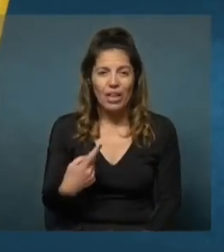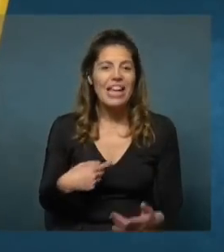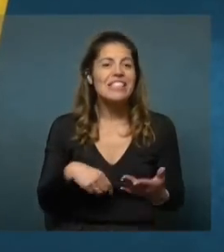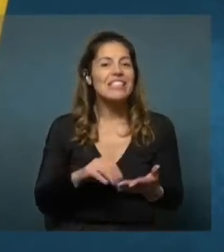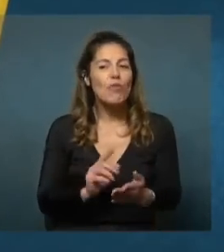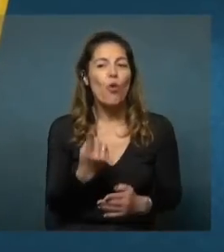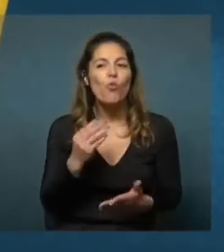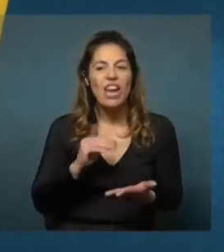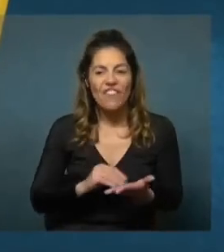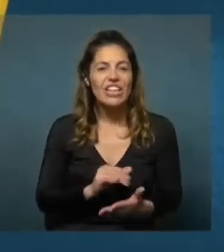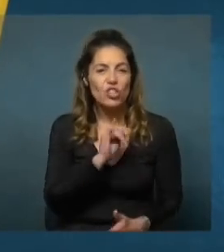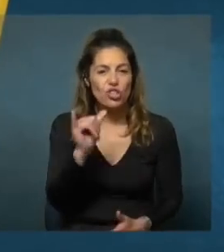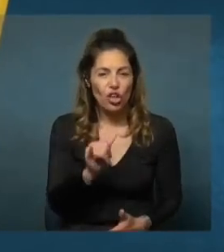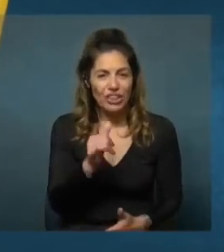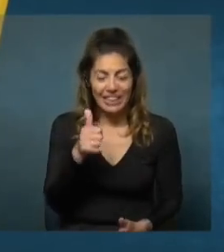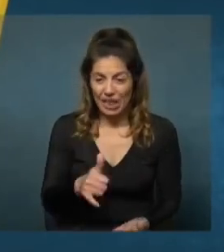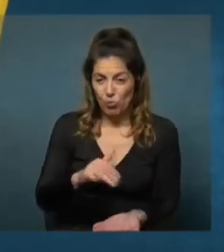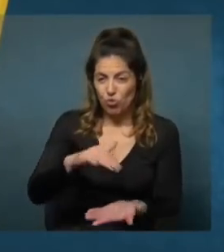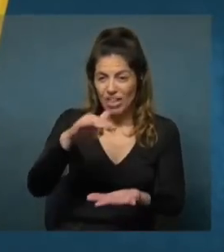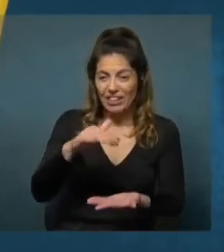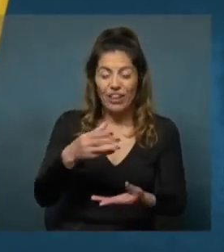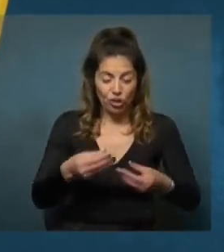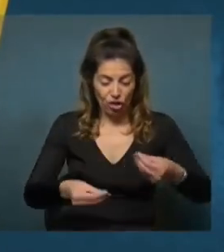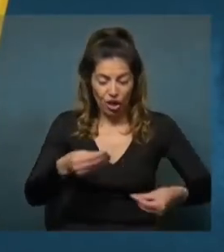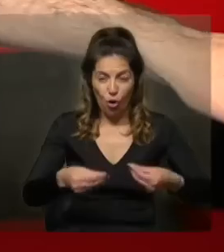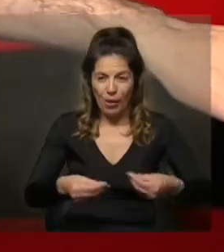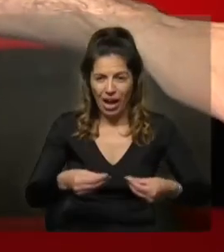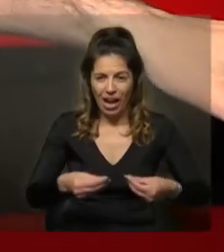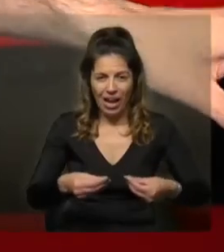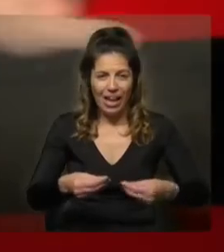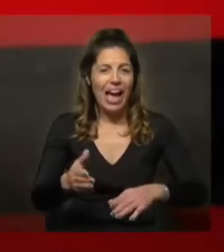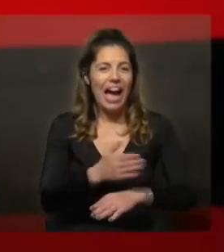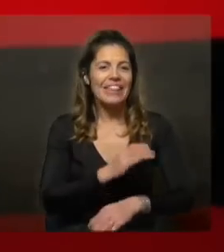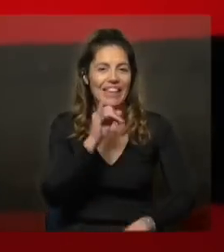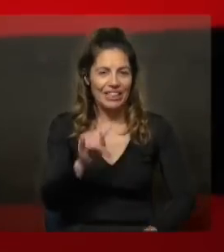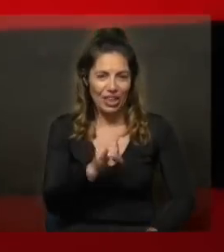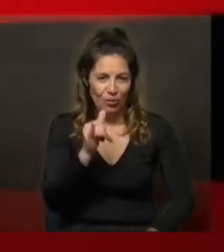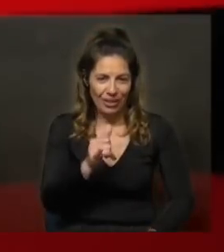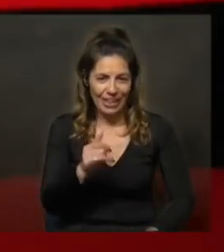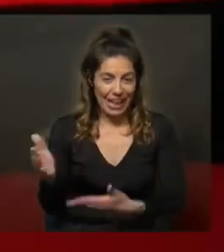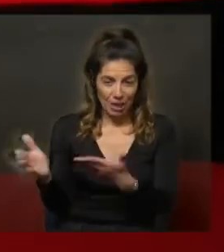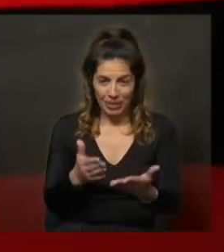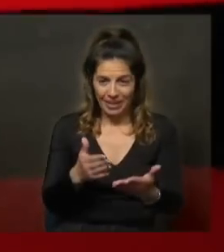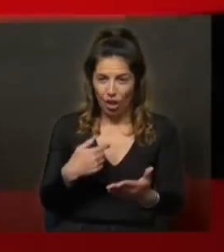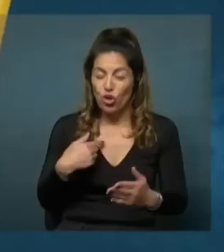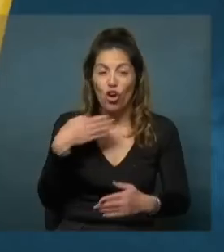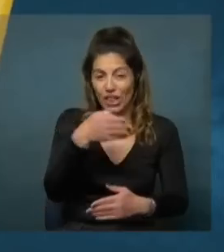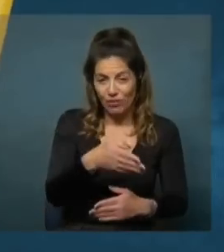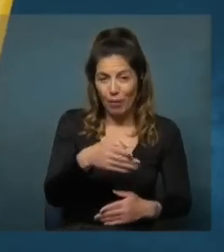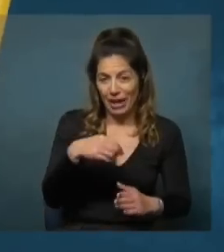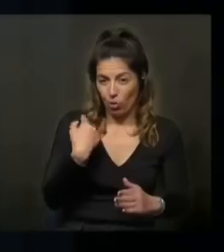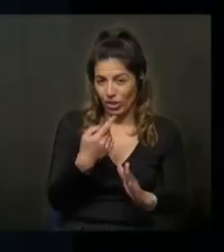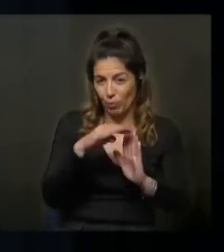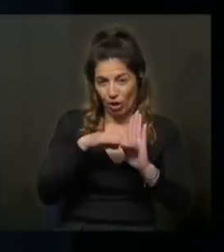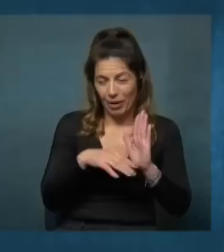teníamos un artefacto de goma espera antes que te lo cuente pero el invitado No iba para nuestro programa iba para otro